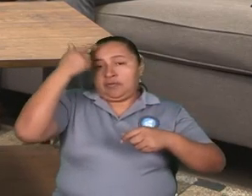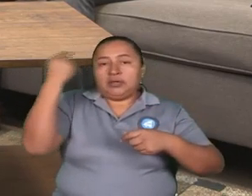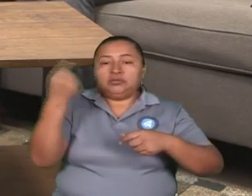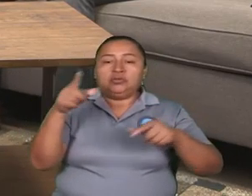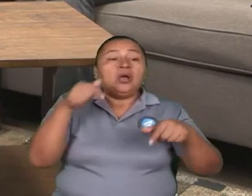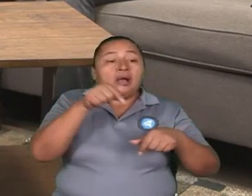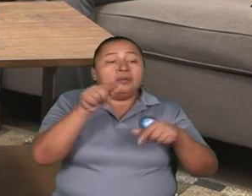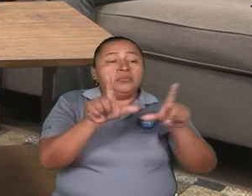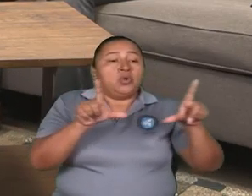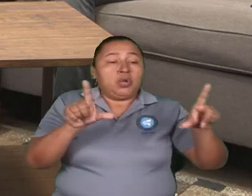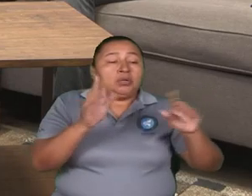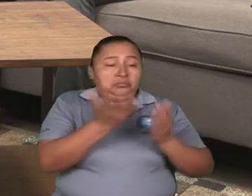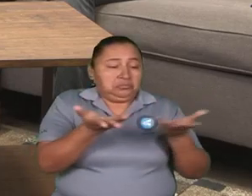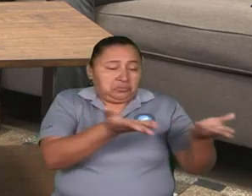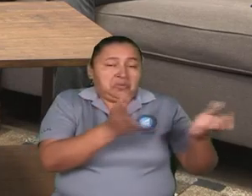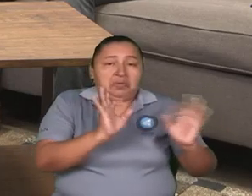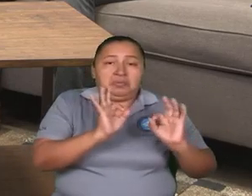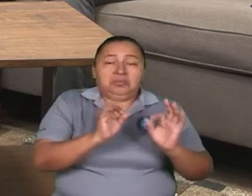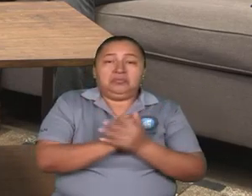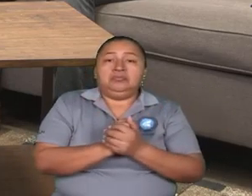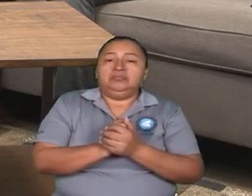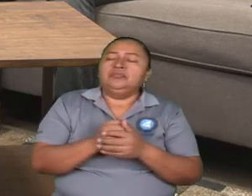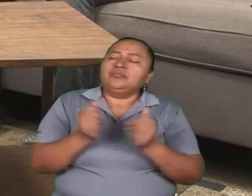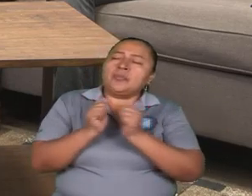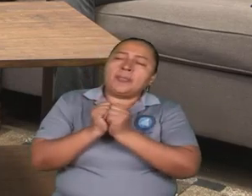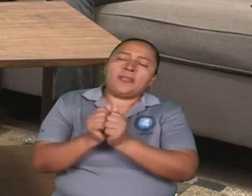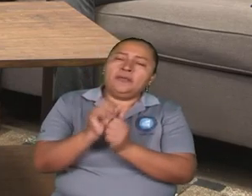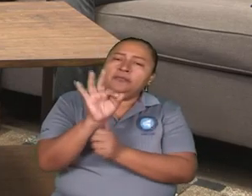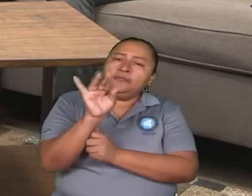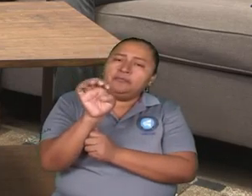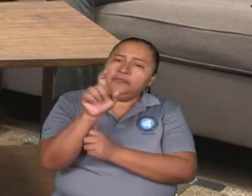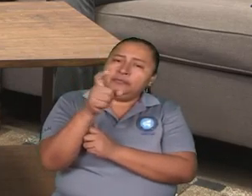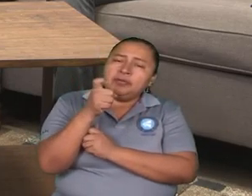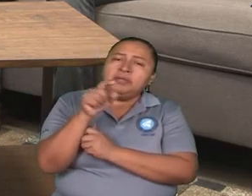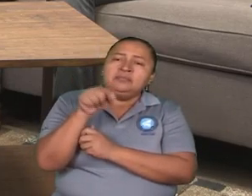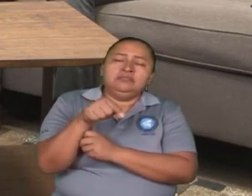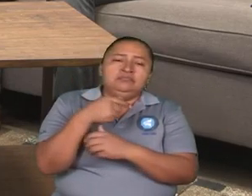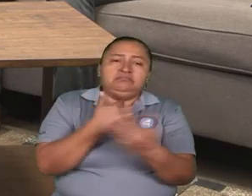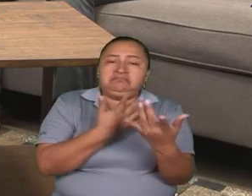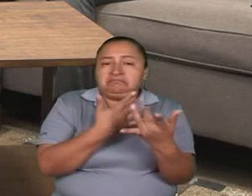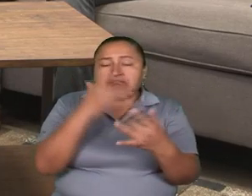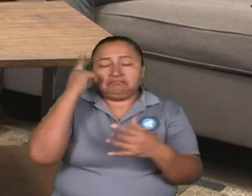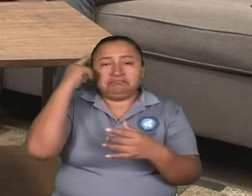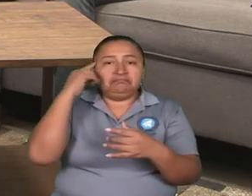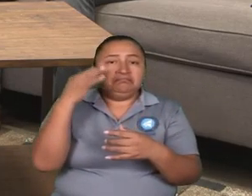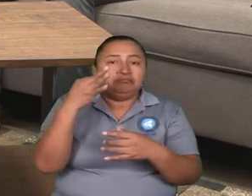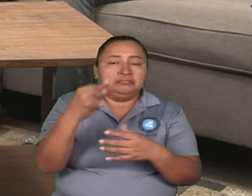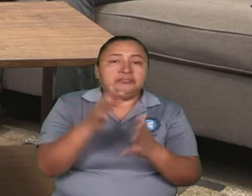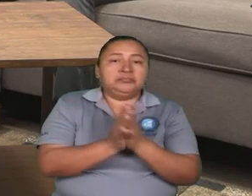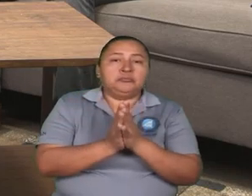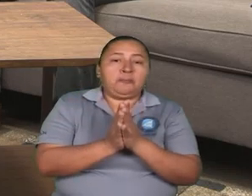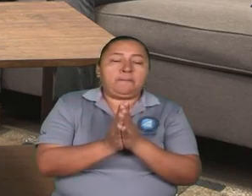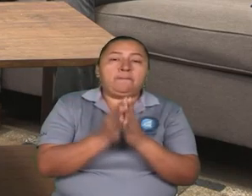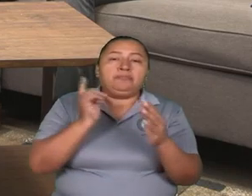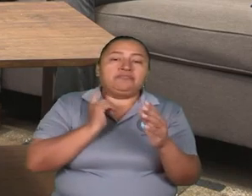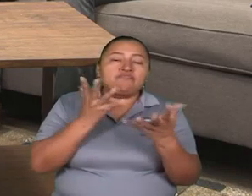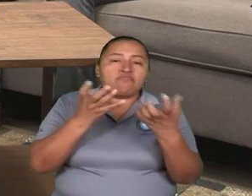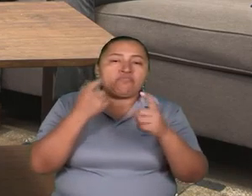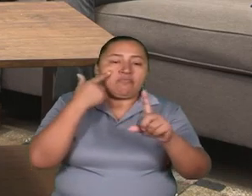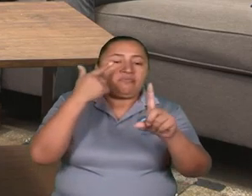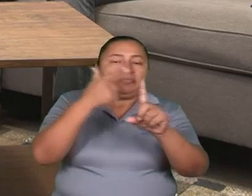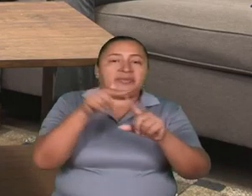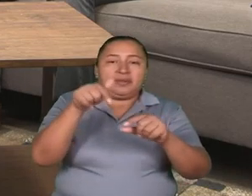país. Somos facilitadores, nosotros somos facilitadores, ¿verdad? Para realizar todo este